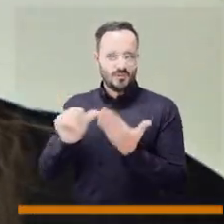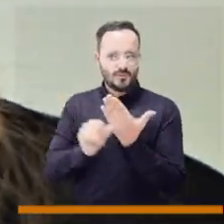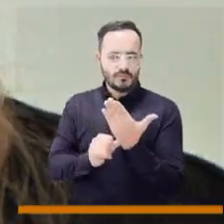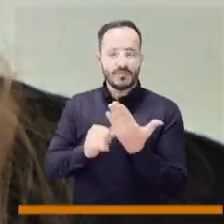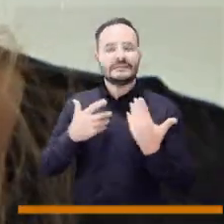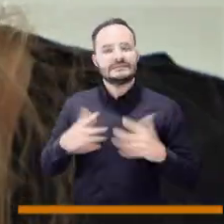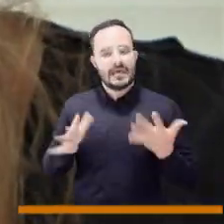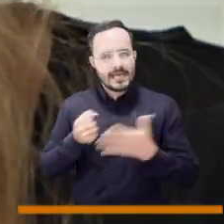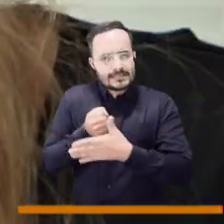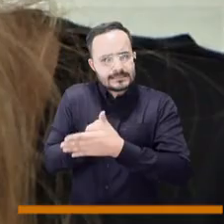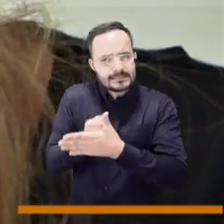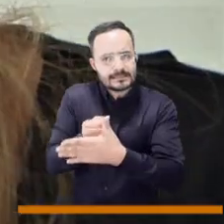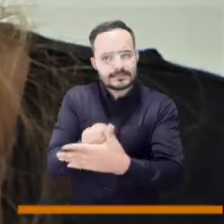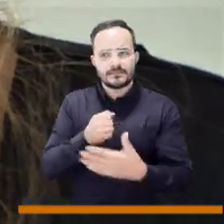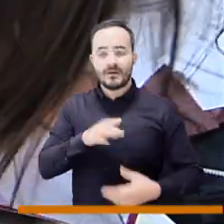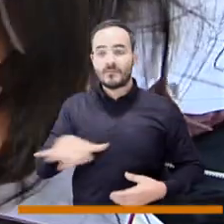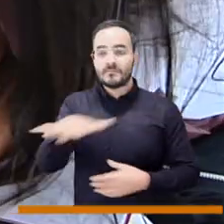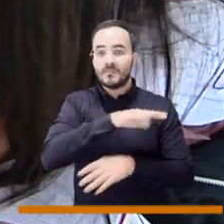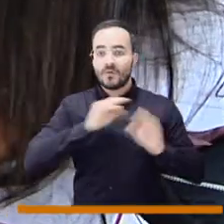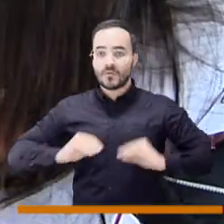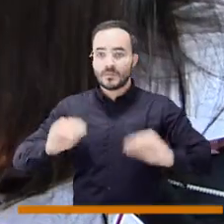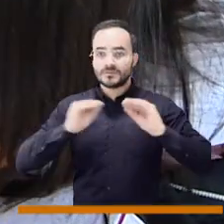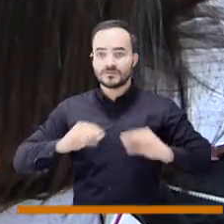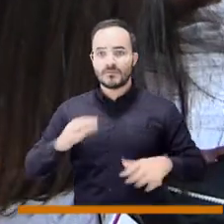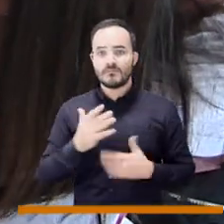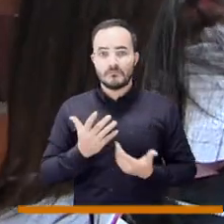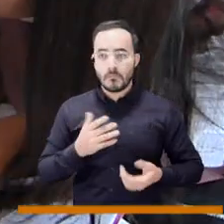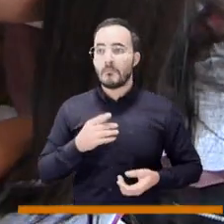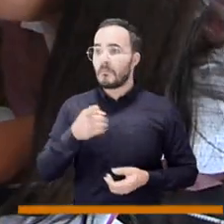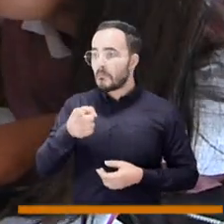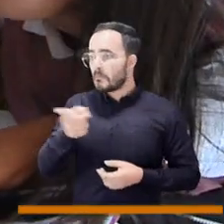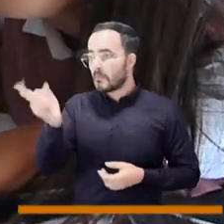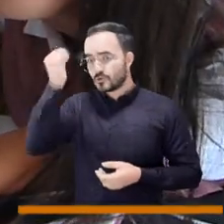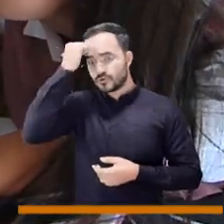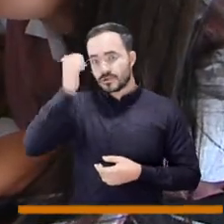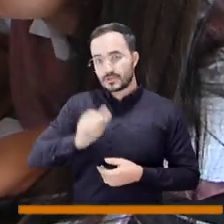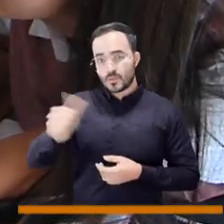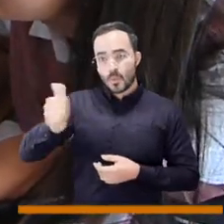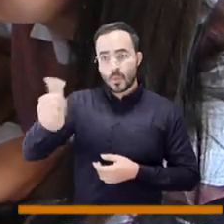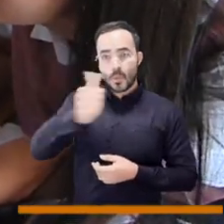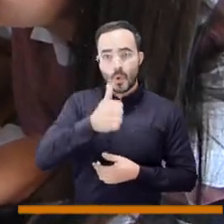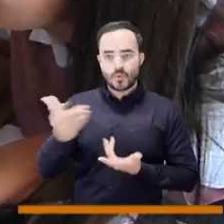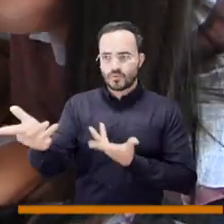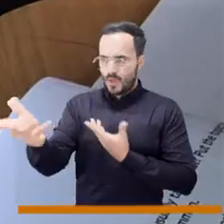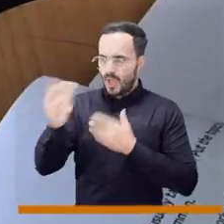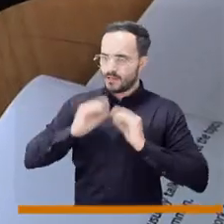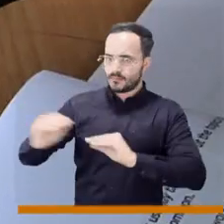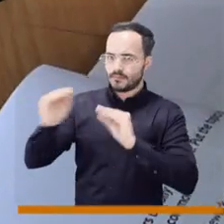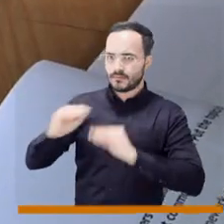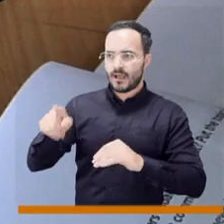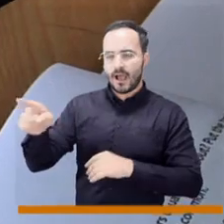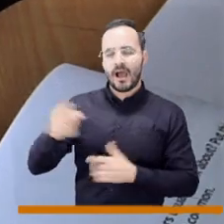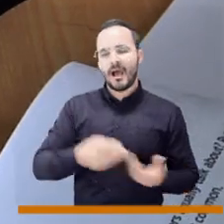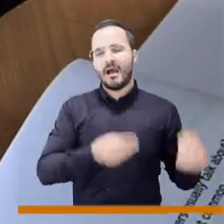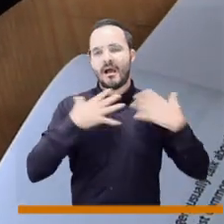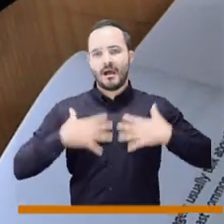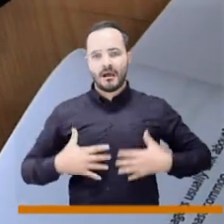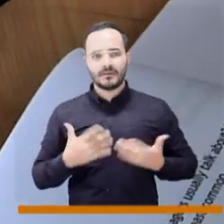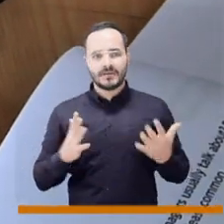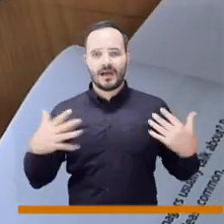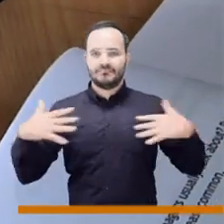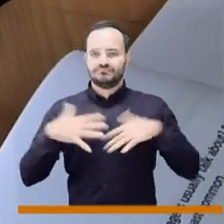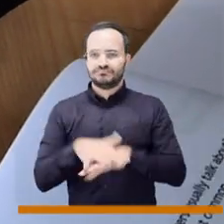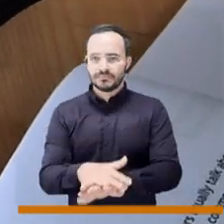que abramos los procesos formativos a docentes de otras áreas, de manera que podamos transversalizar el área de humanidades,